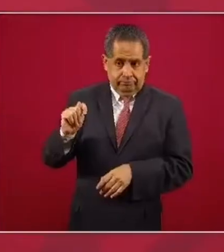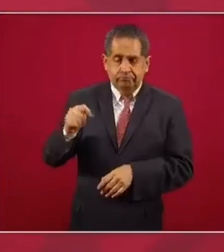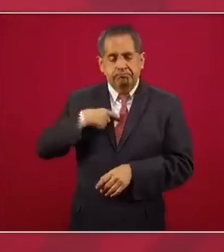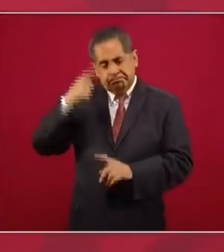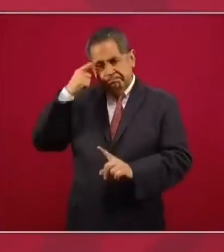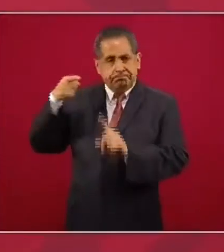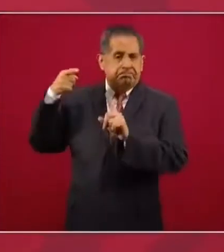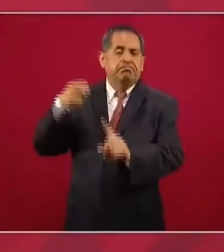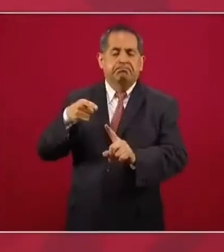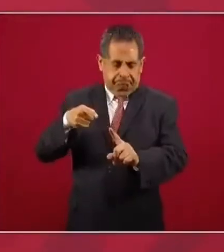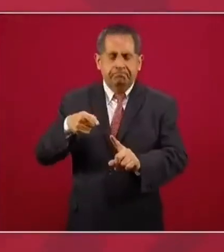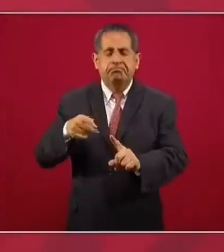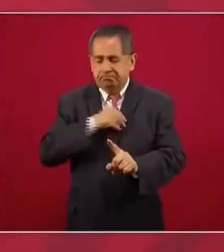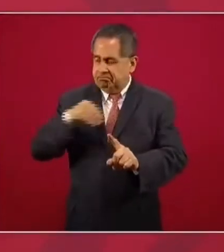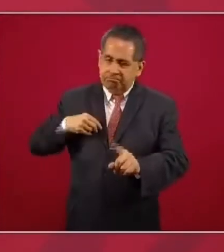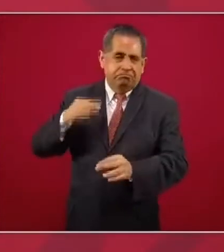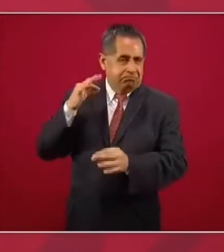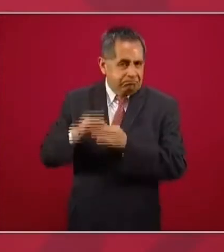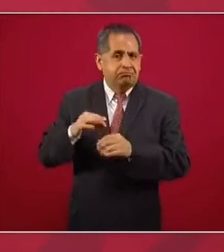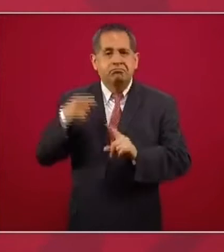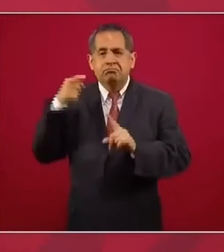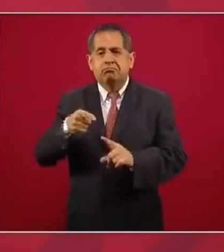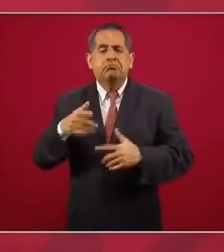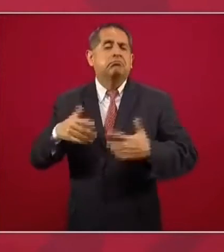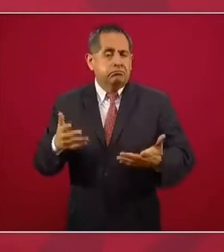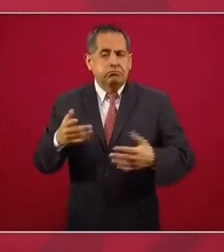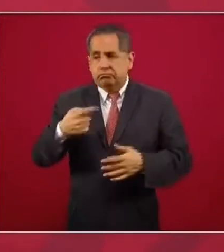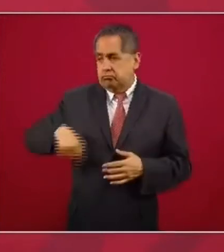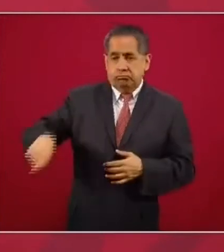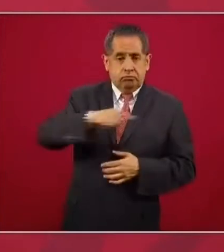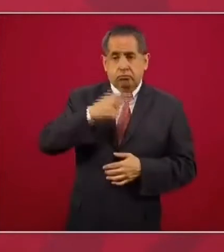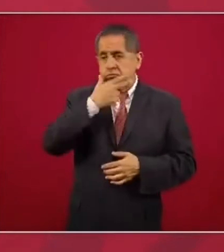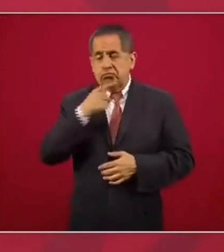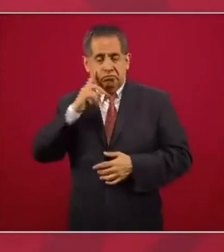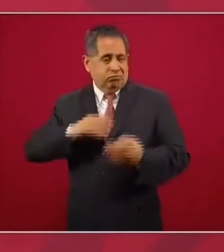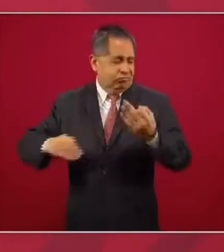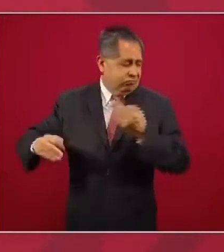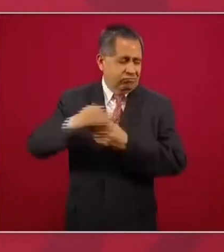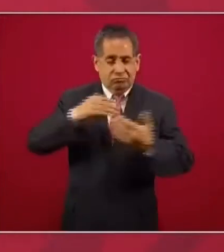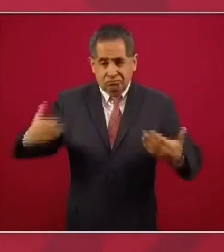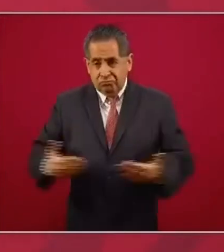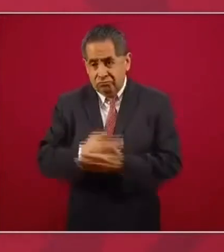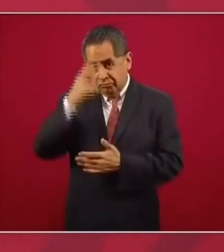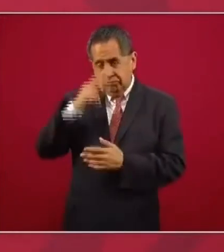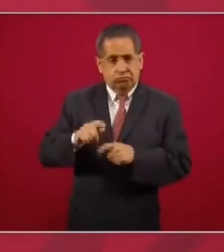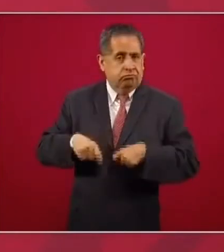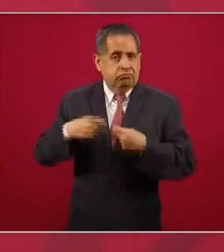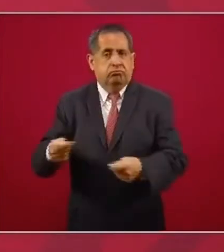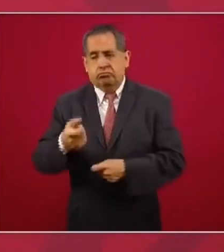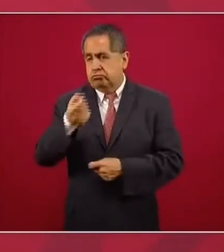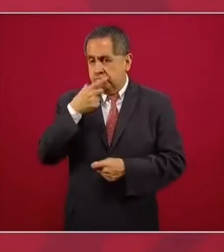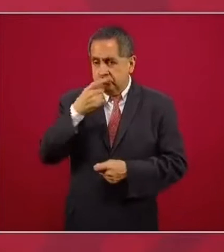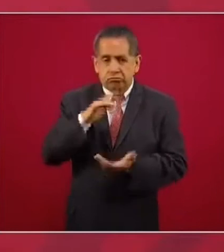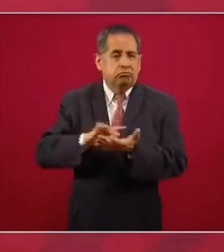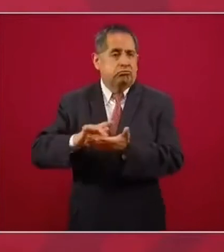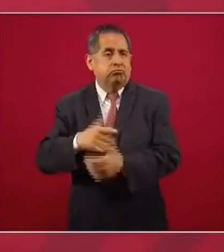nuestro compromiso de que todas y todos los mexicanos cuenten con medicamentos, vacunas y